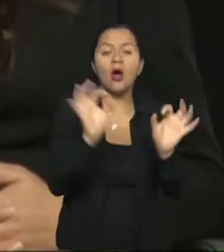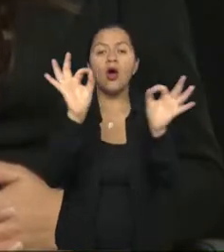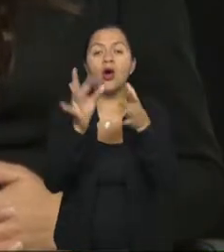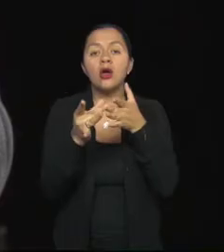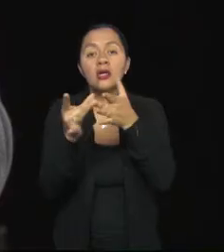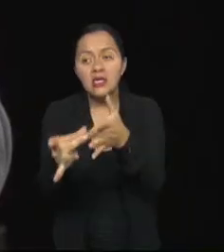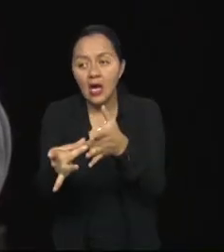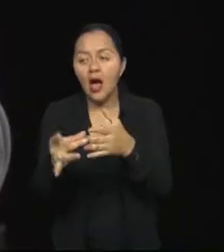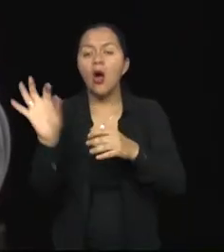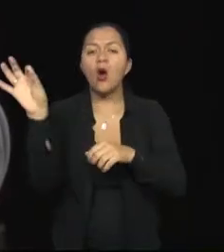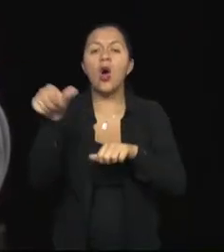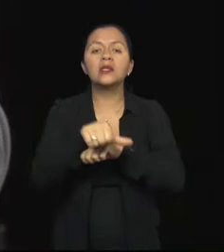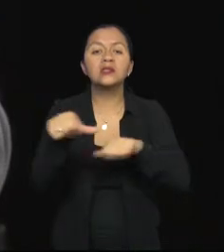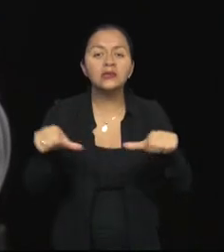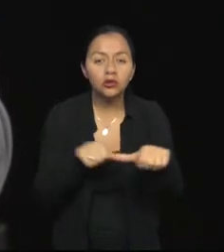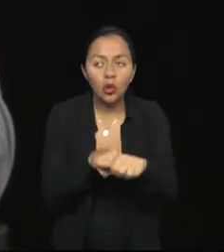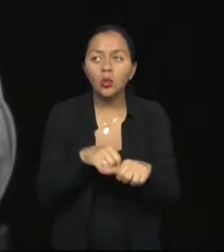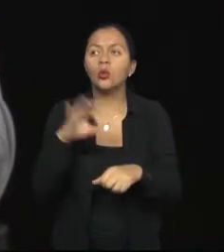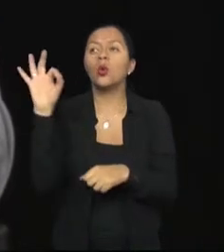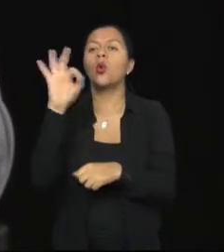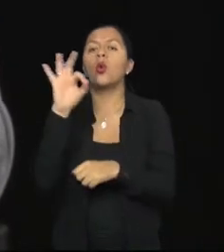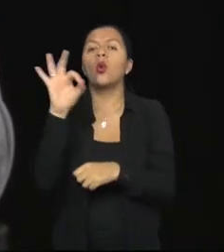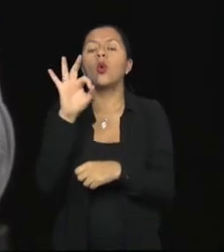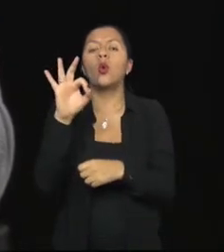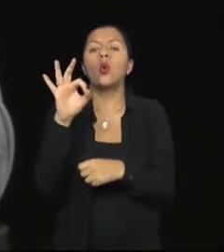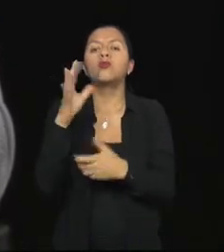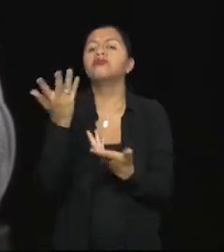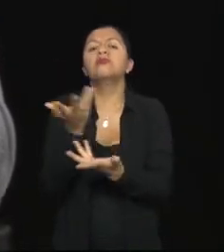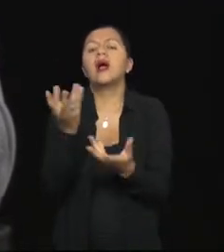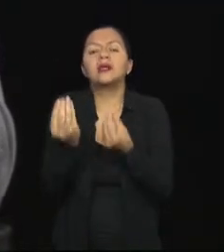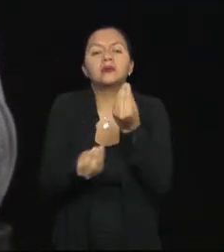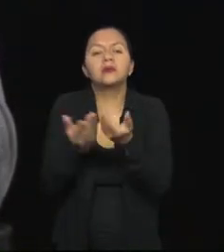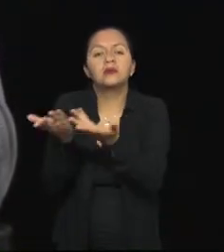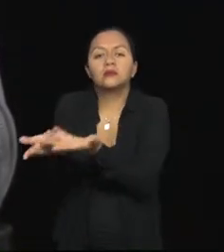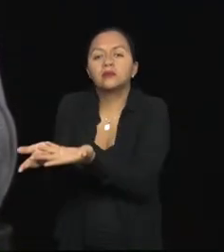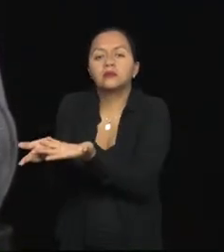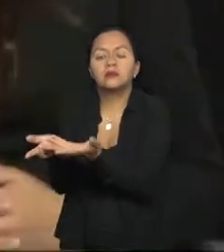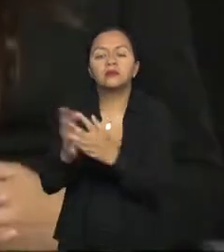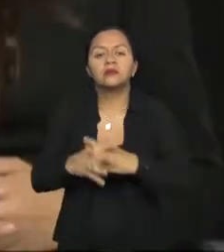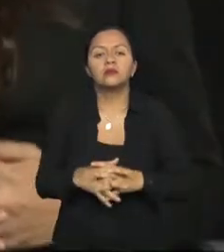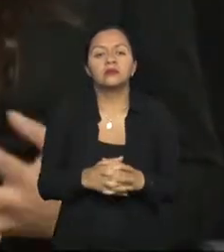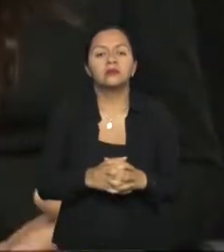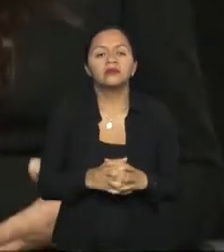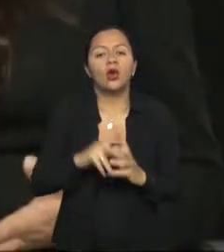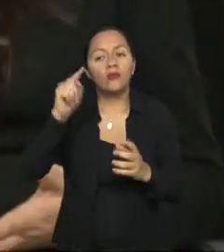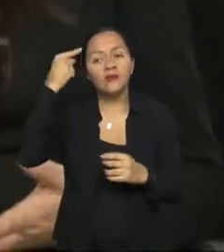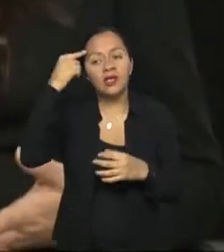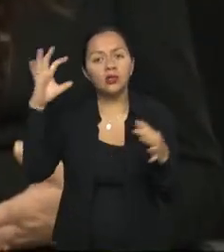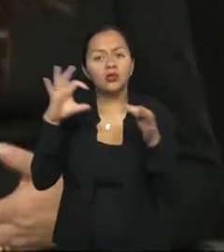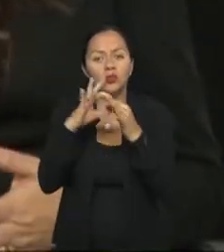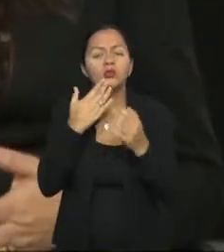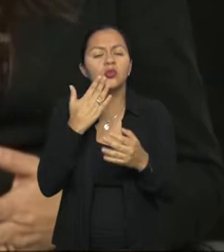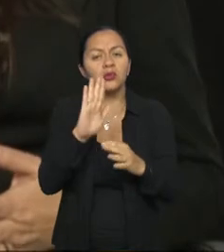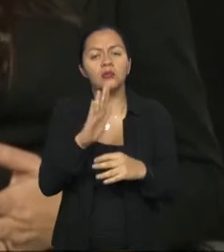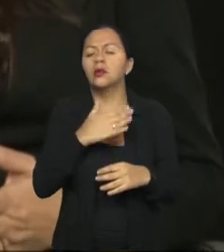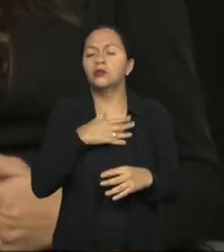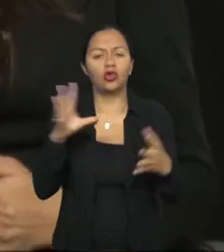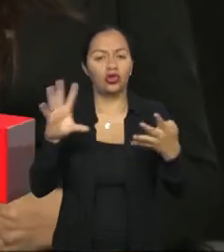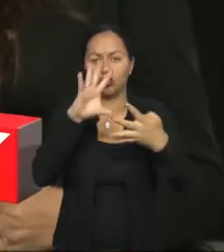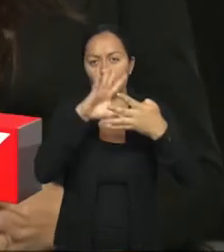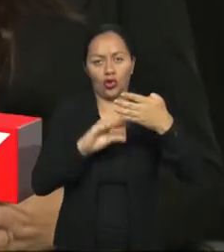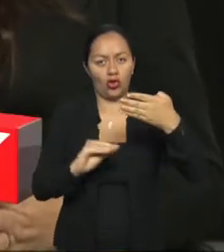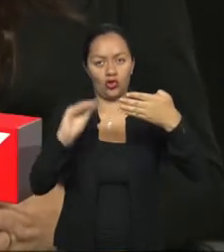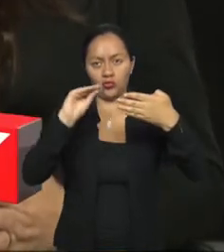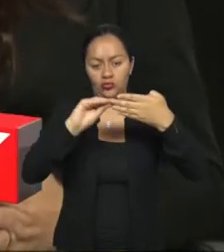dan asesoría o coparticipan con las acciones que hacen las instituciones públicas también? Sí, puedo decir que todo eso.